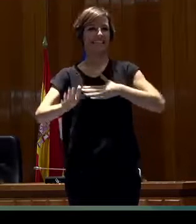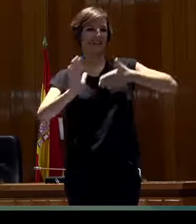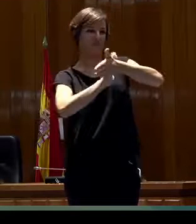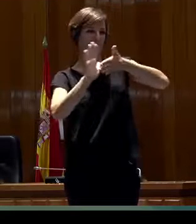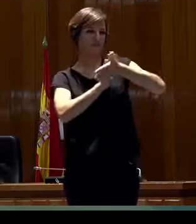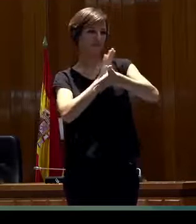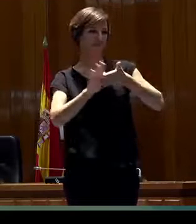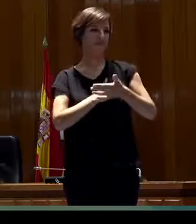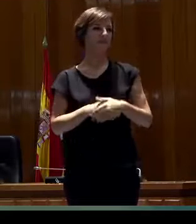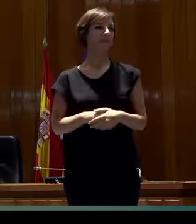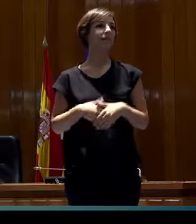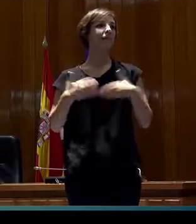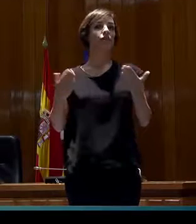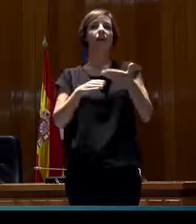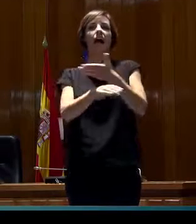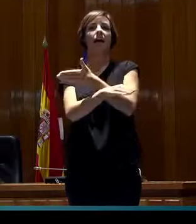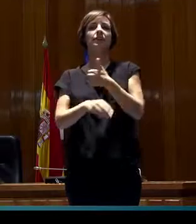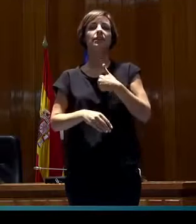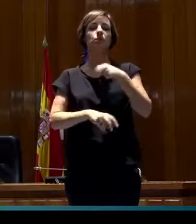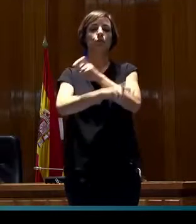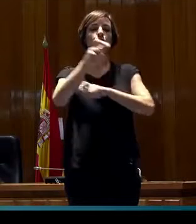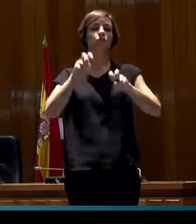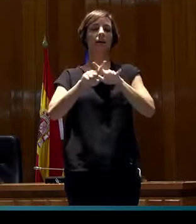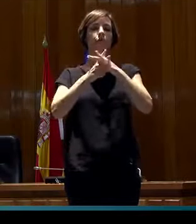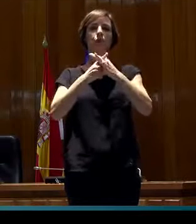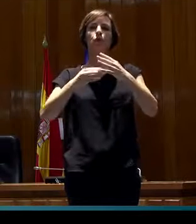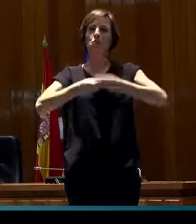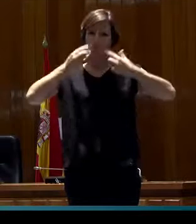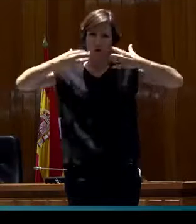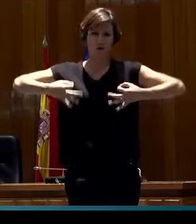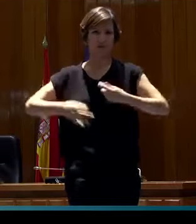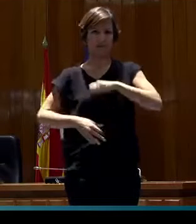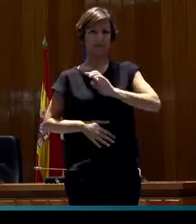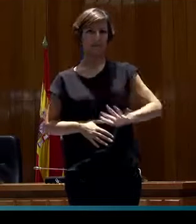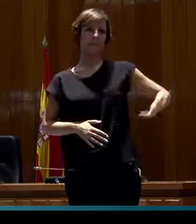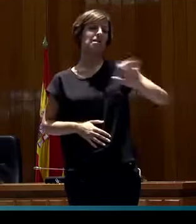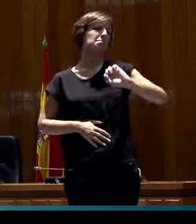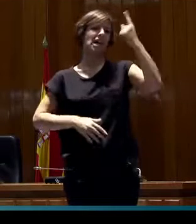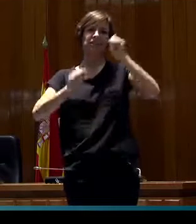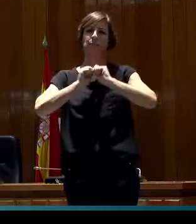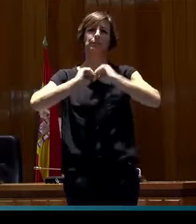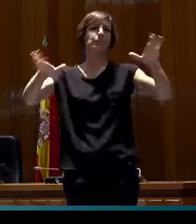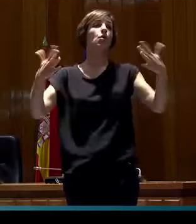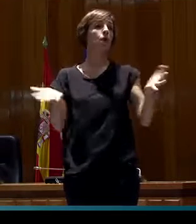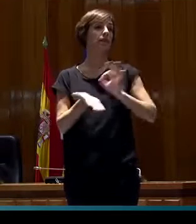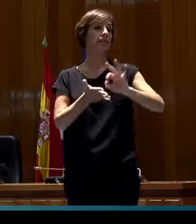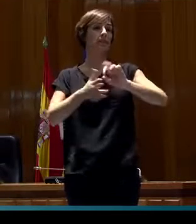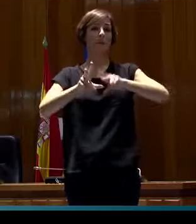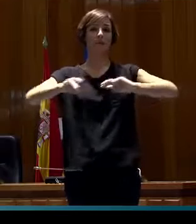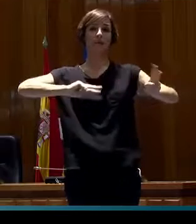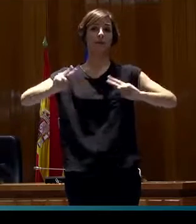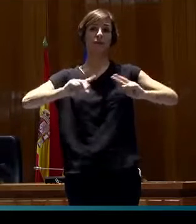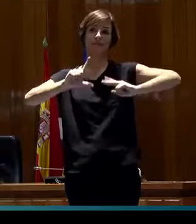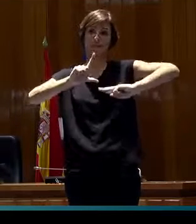exposición. Y para ello parto de un caso de uso en España, el caso de uso sin duda más extendido, que es el servicio de